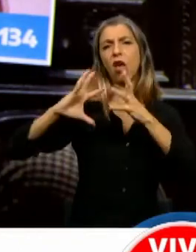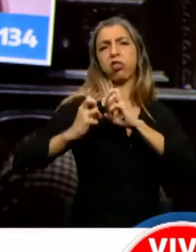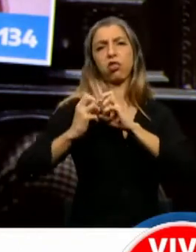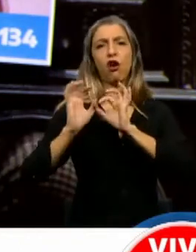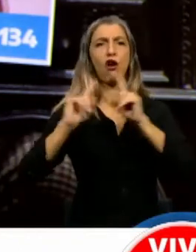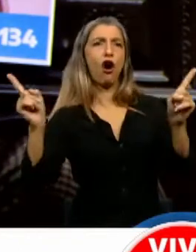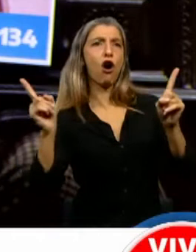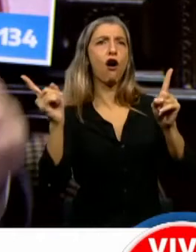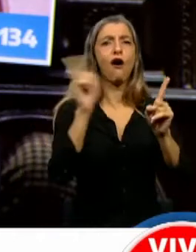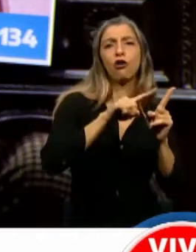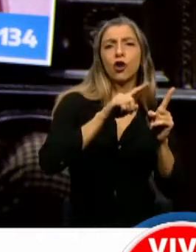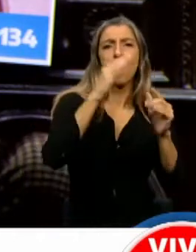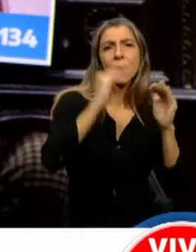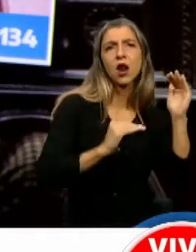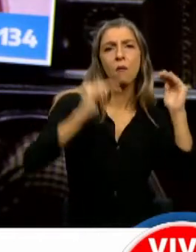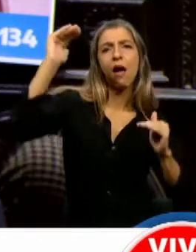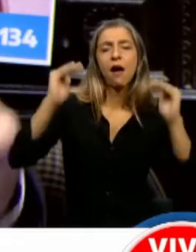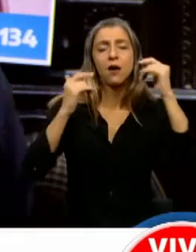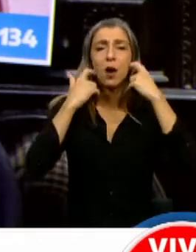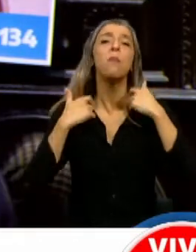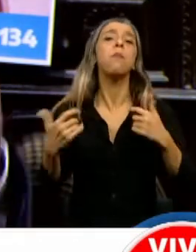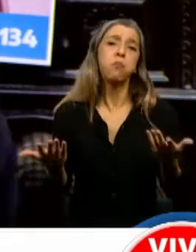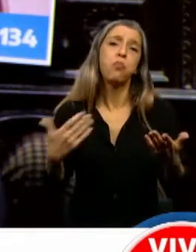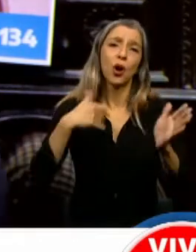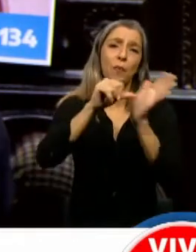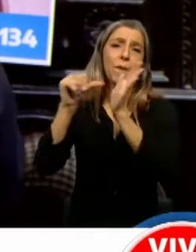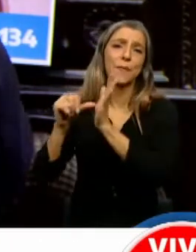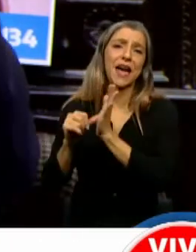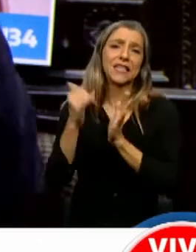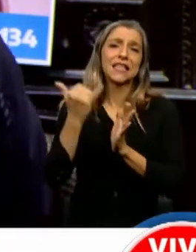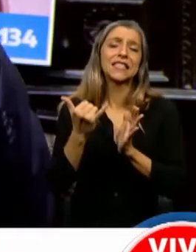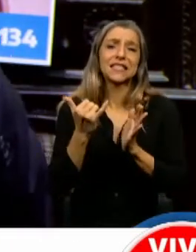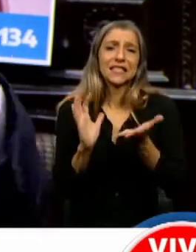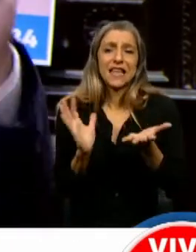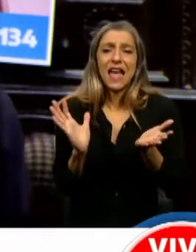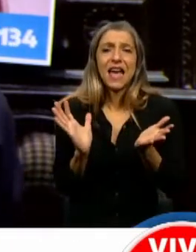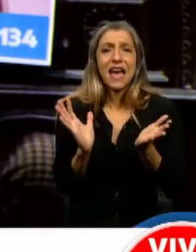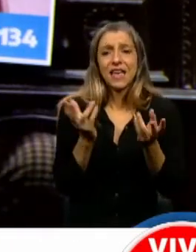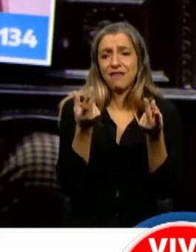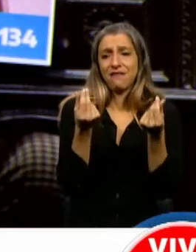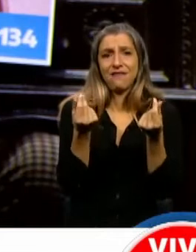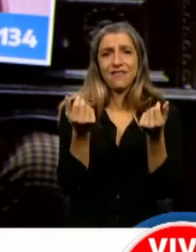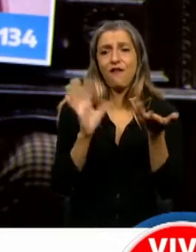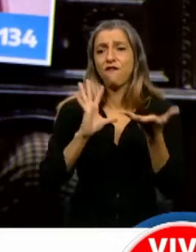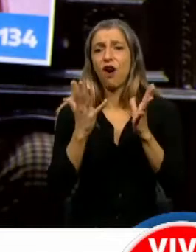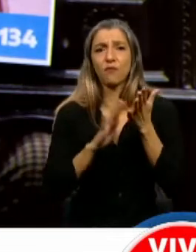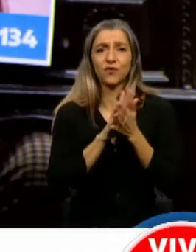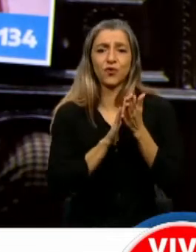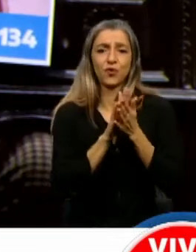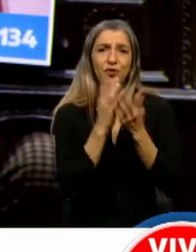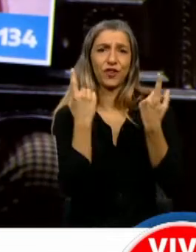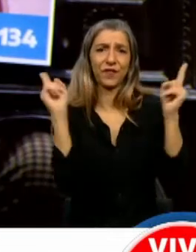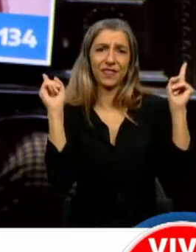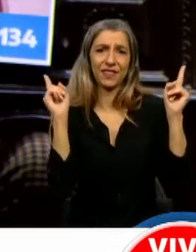impactó menos? Porque algunos países tenían la posibilidad de acceder a más recursos de lo que disponían otros. Y por